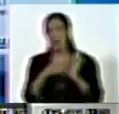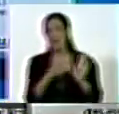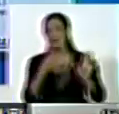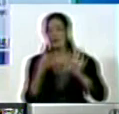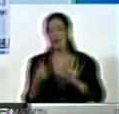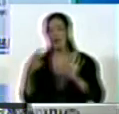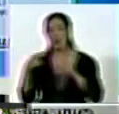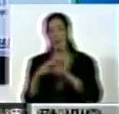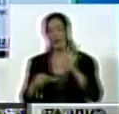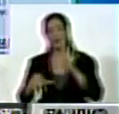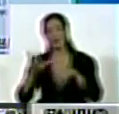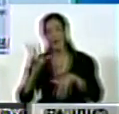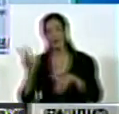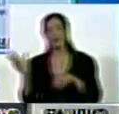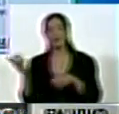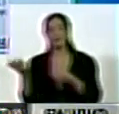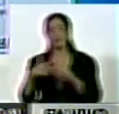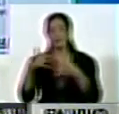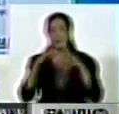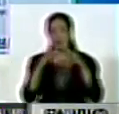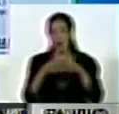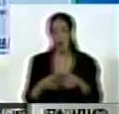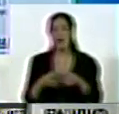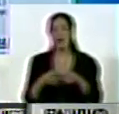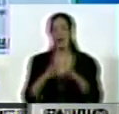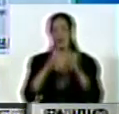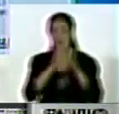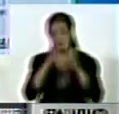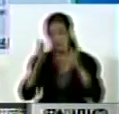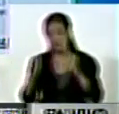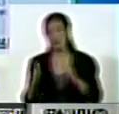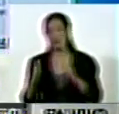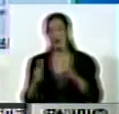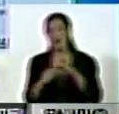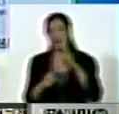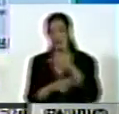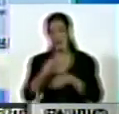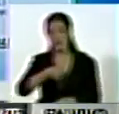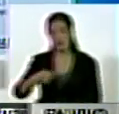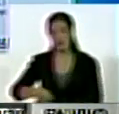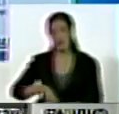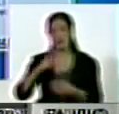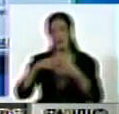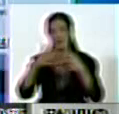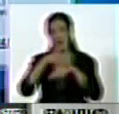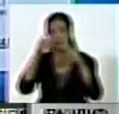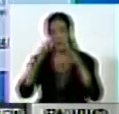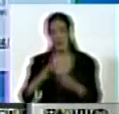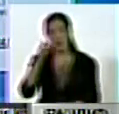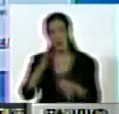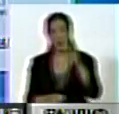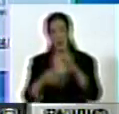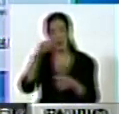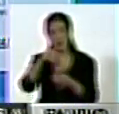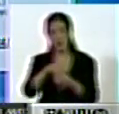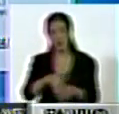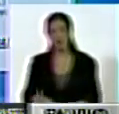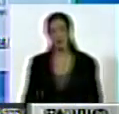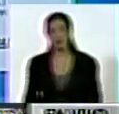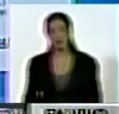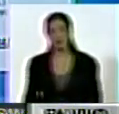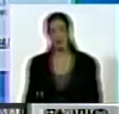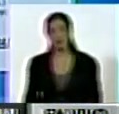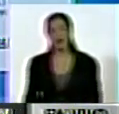año 2013, que incorpora el periodo del vicepresidente al frente de la cartera de Interior y Justicia,